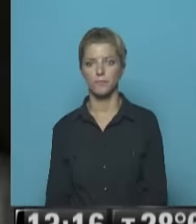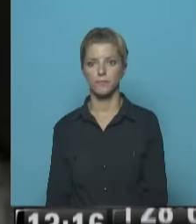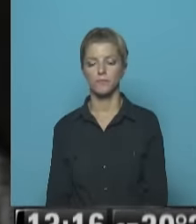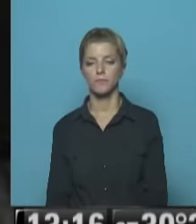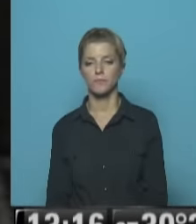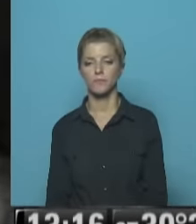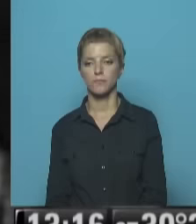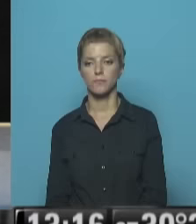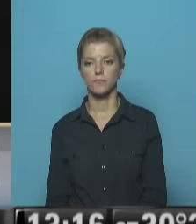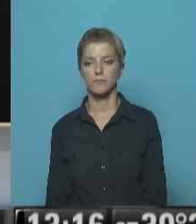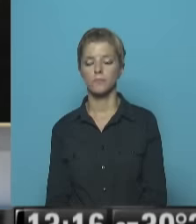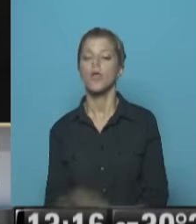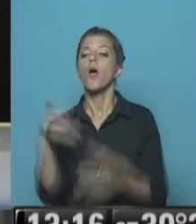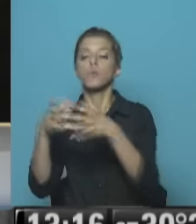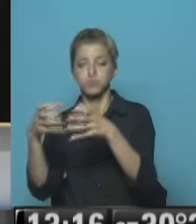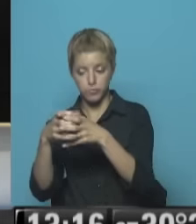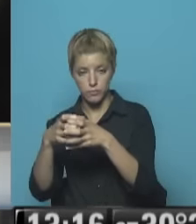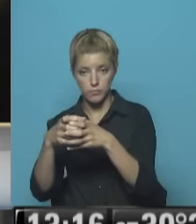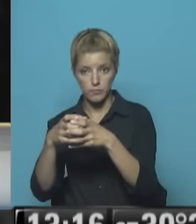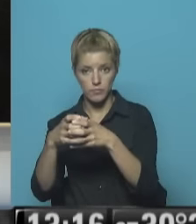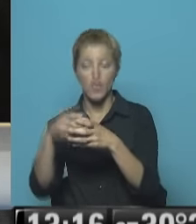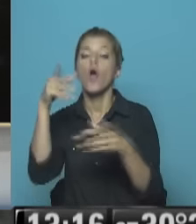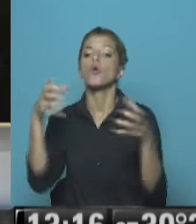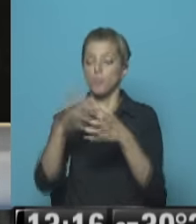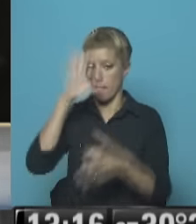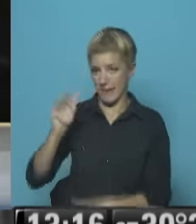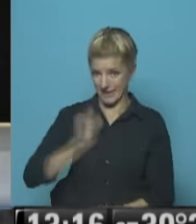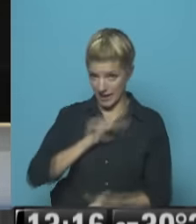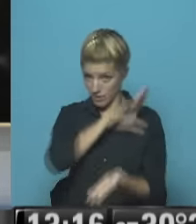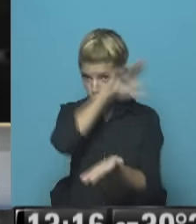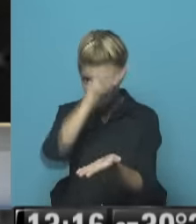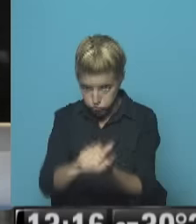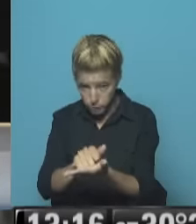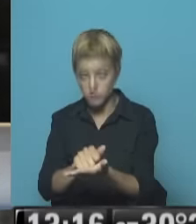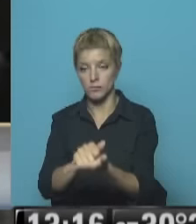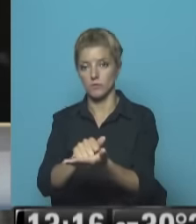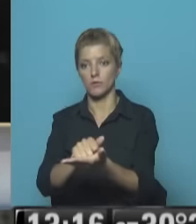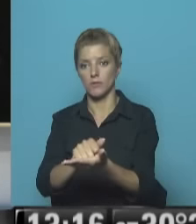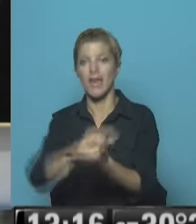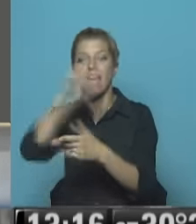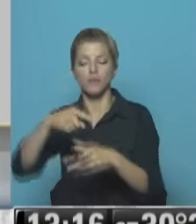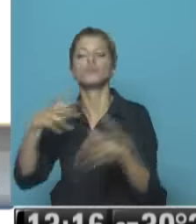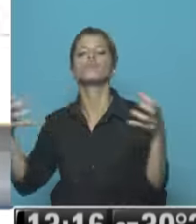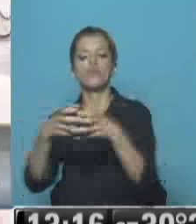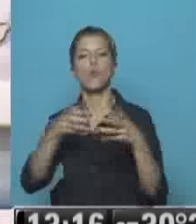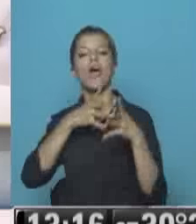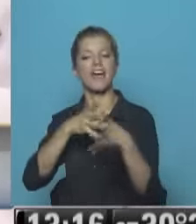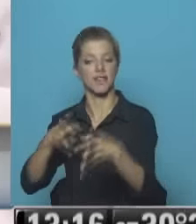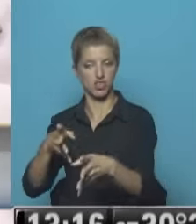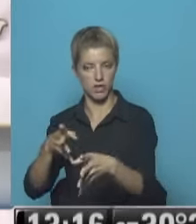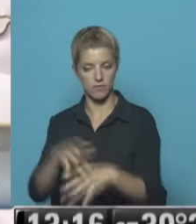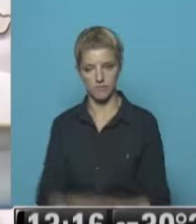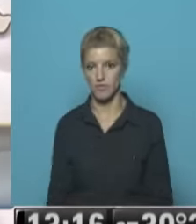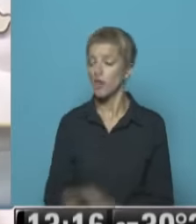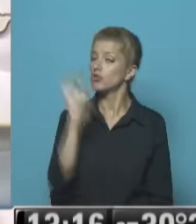La defensa inmediatamente entre las fuerzas militares a la región se convierte en movimiento guerrillero. Y no solo